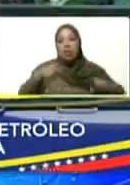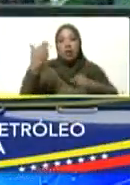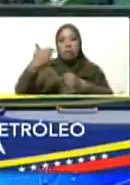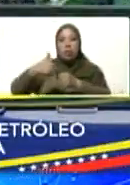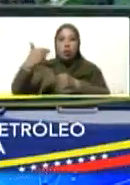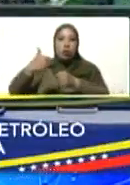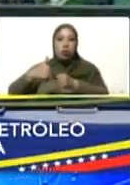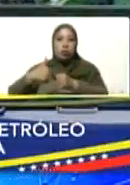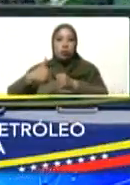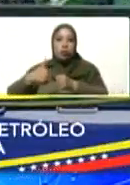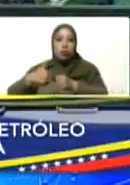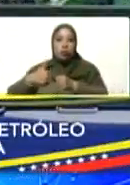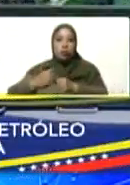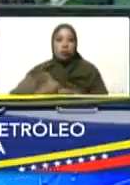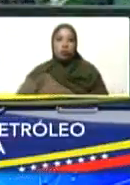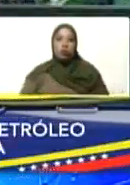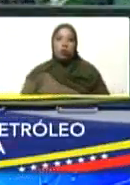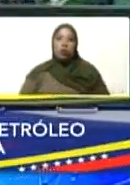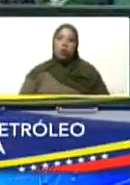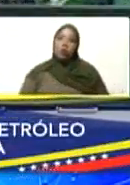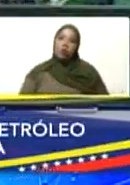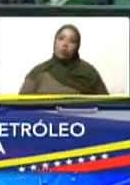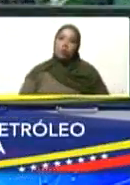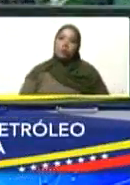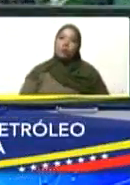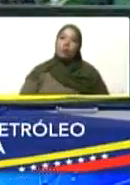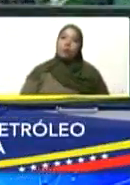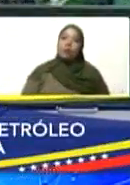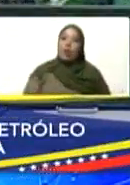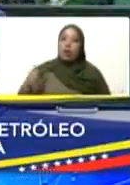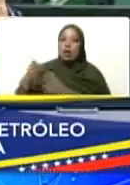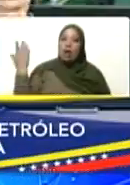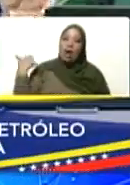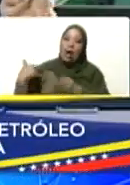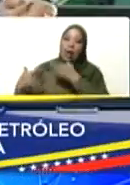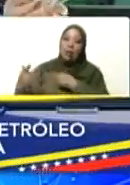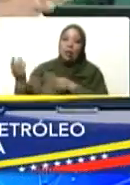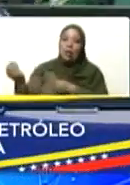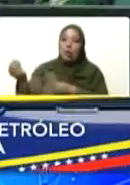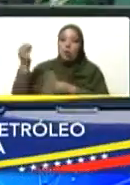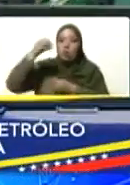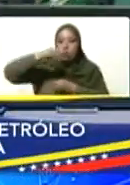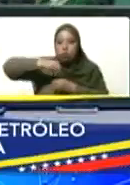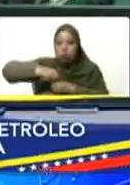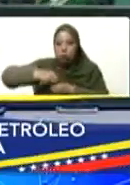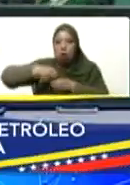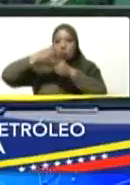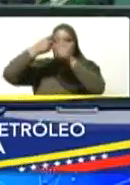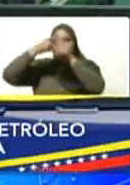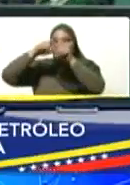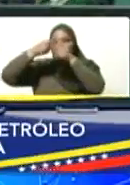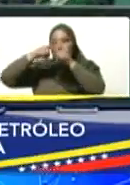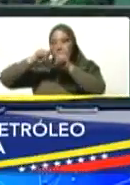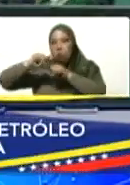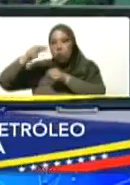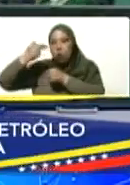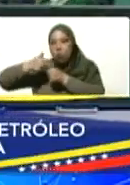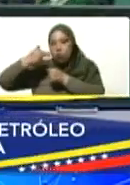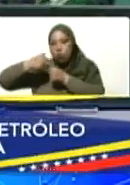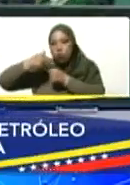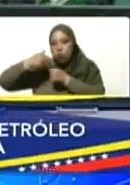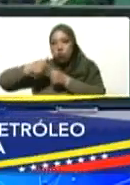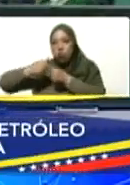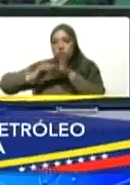porque aquí el Producto Interno Bruto se calculó durante todo el siglo XX, parte del siglo XXI, calculando